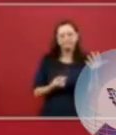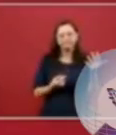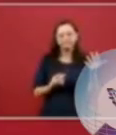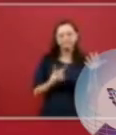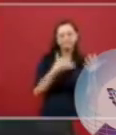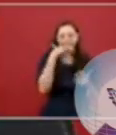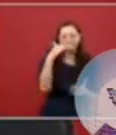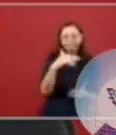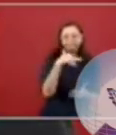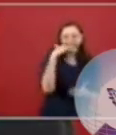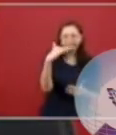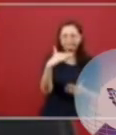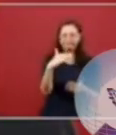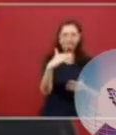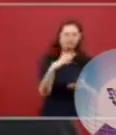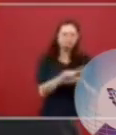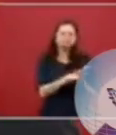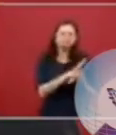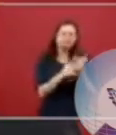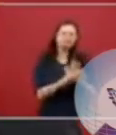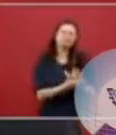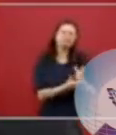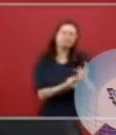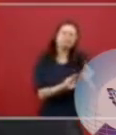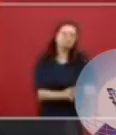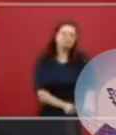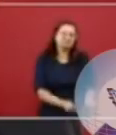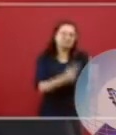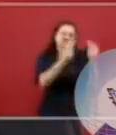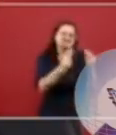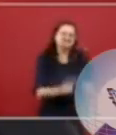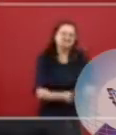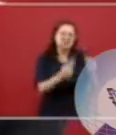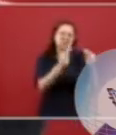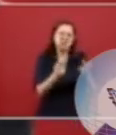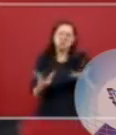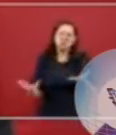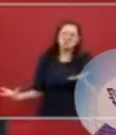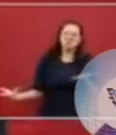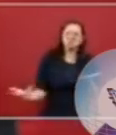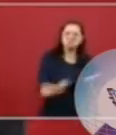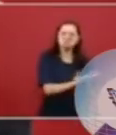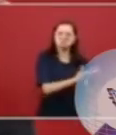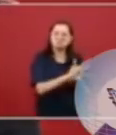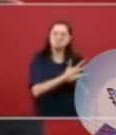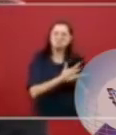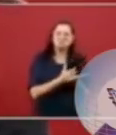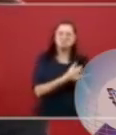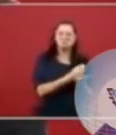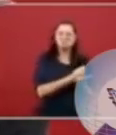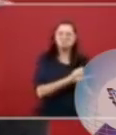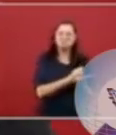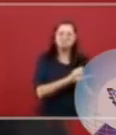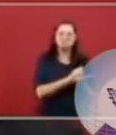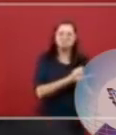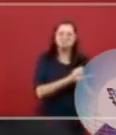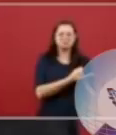la corrupción o a hacer negocios jugosos solo para